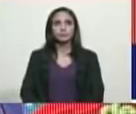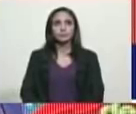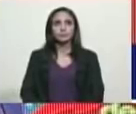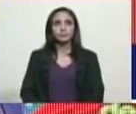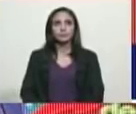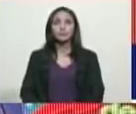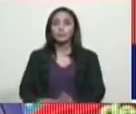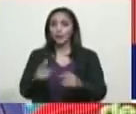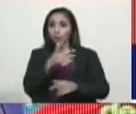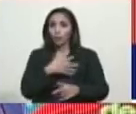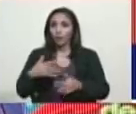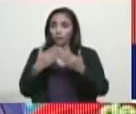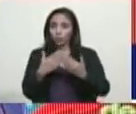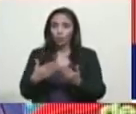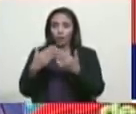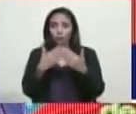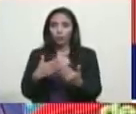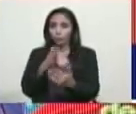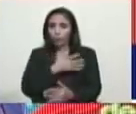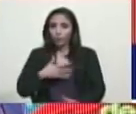Quieren estudiar todos.